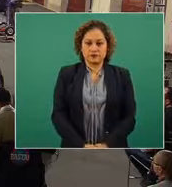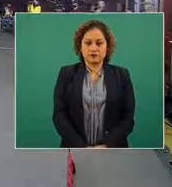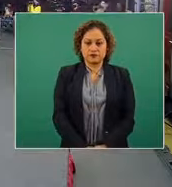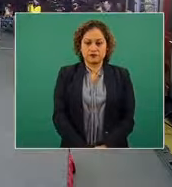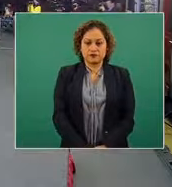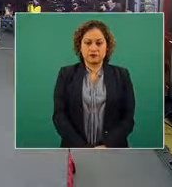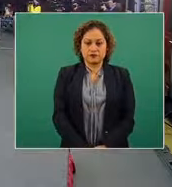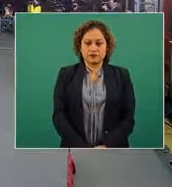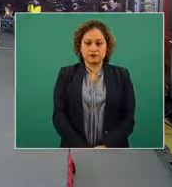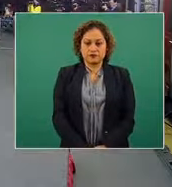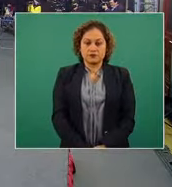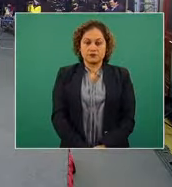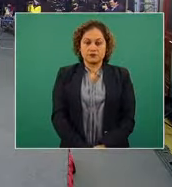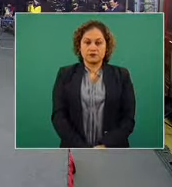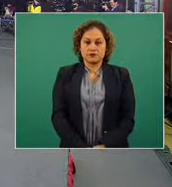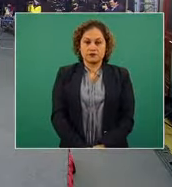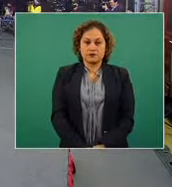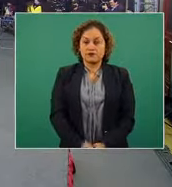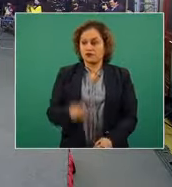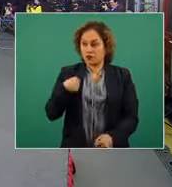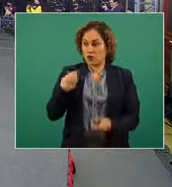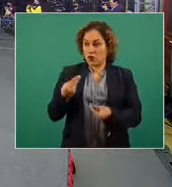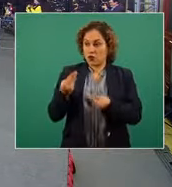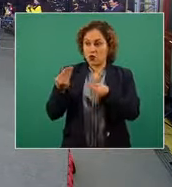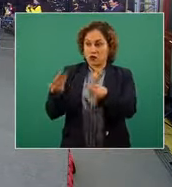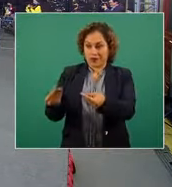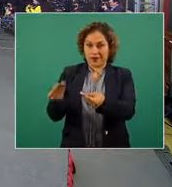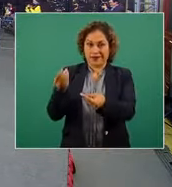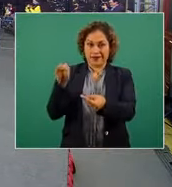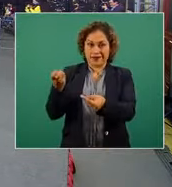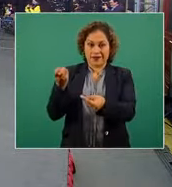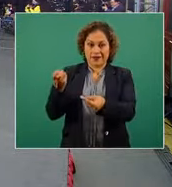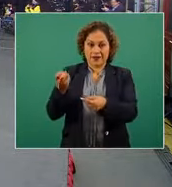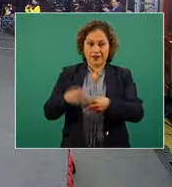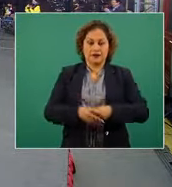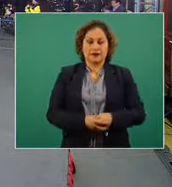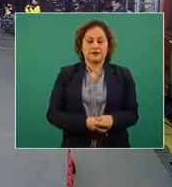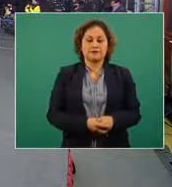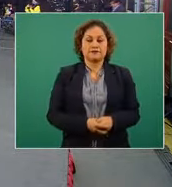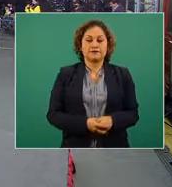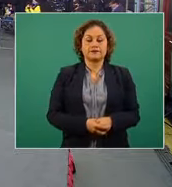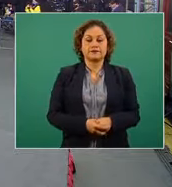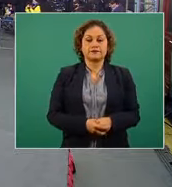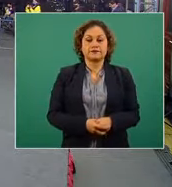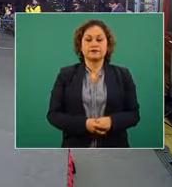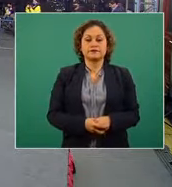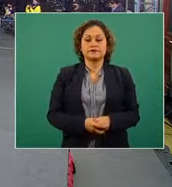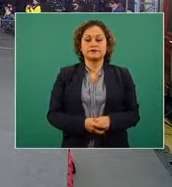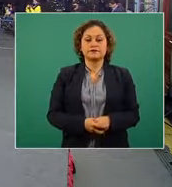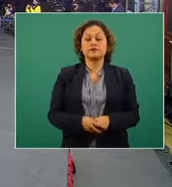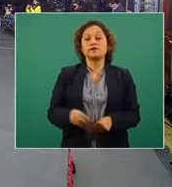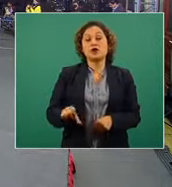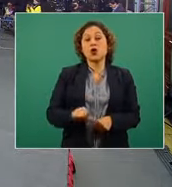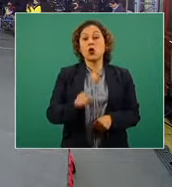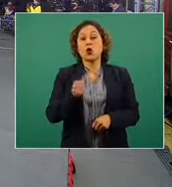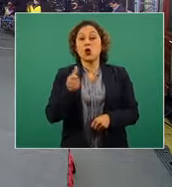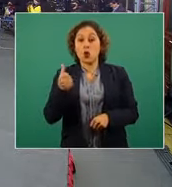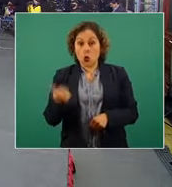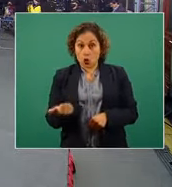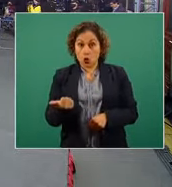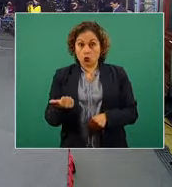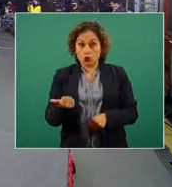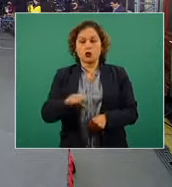Son dos imágenes que les di al principio, antes de la pandemia. ¿Sí? Bien. Y en segundo lugar van a ver ustedes lo